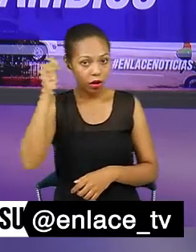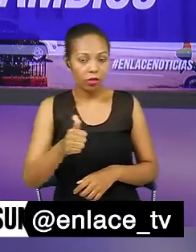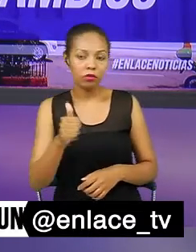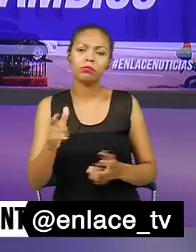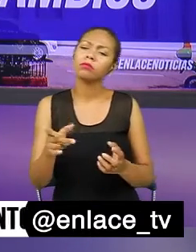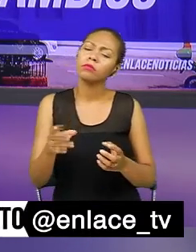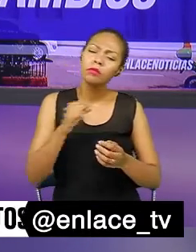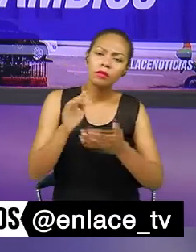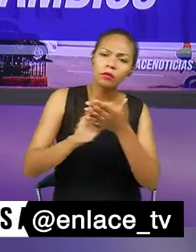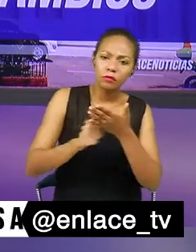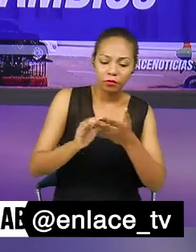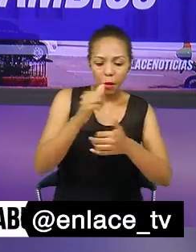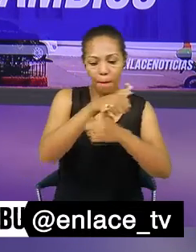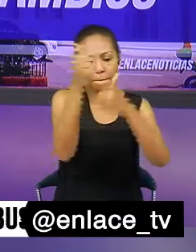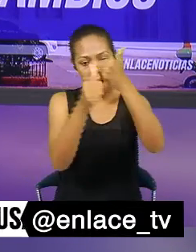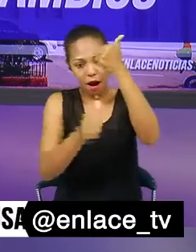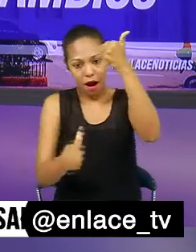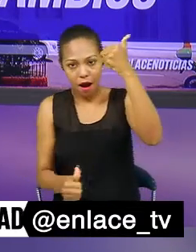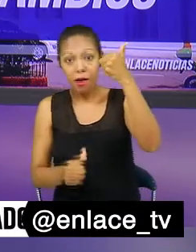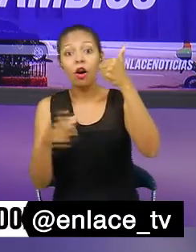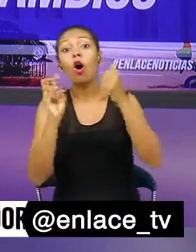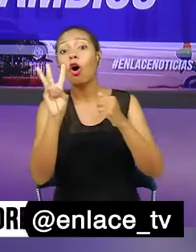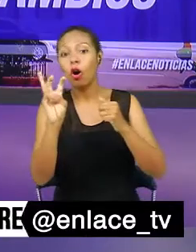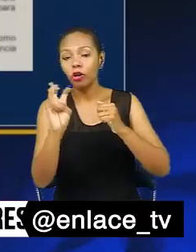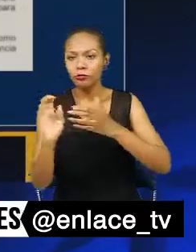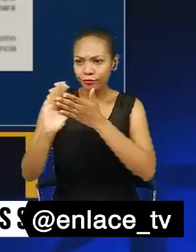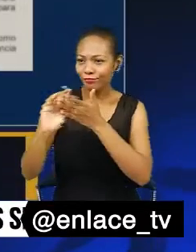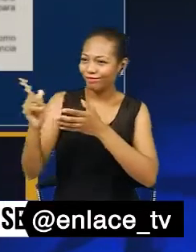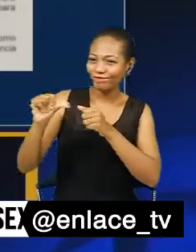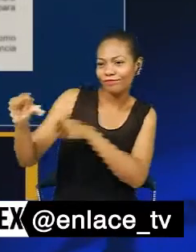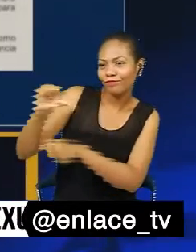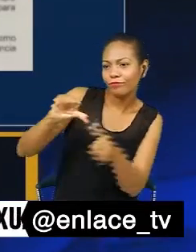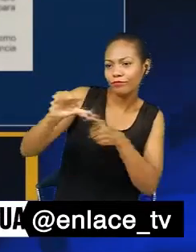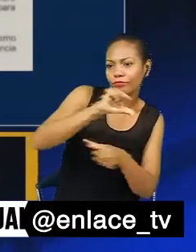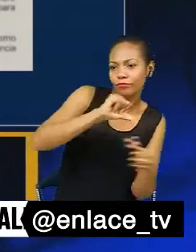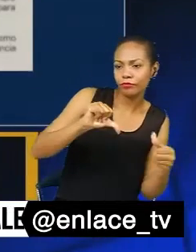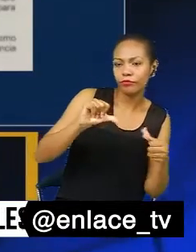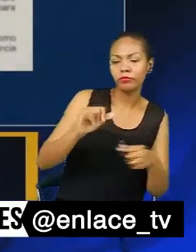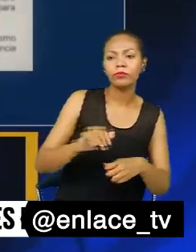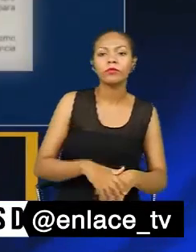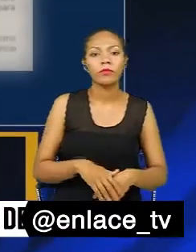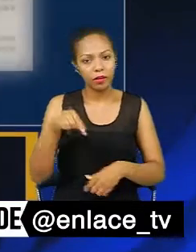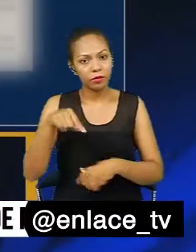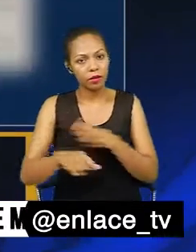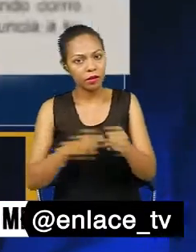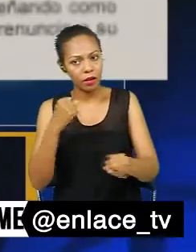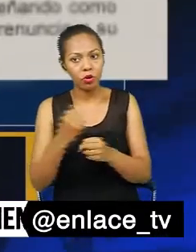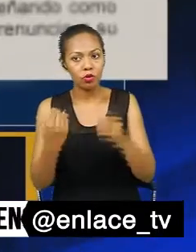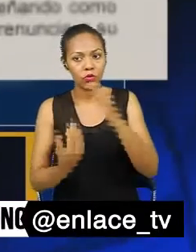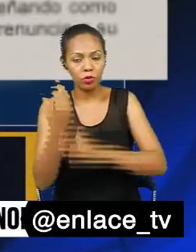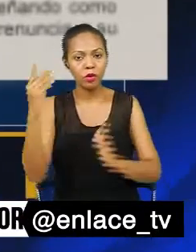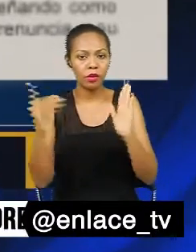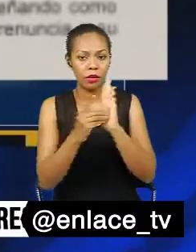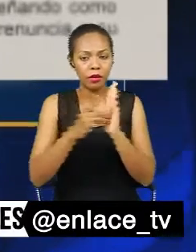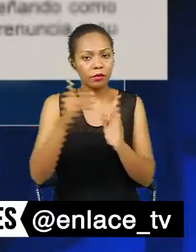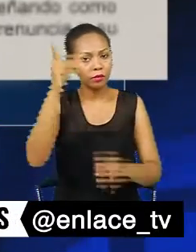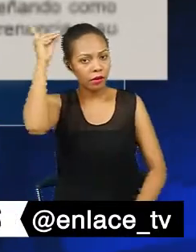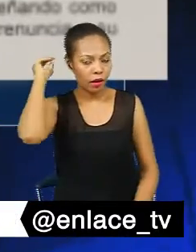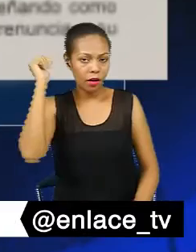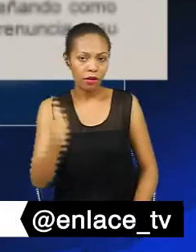nómina de colaboradores cercanos al mandatario local. Mediante decreto 313 de este año, el alcalde de Barranca Bermeja, Darío Echeverry Serrano, modificó